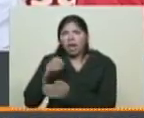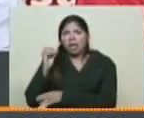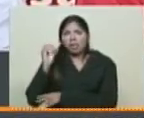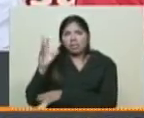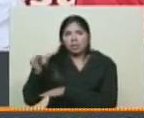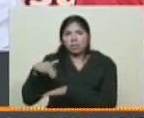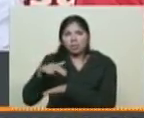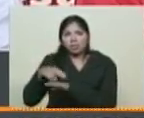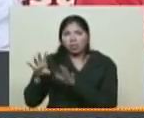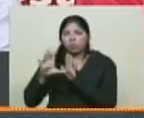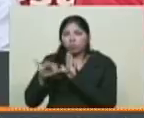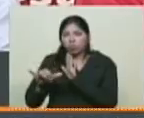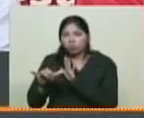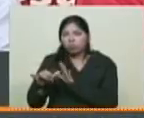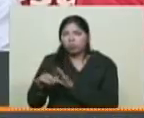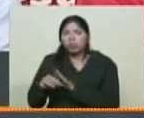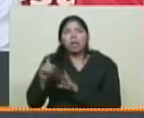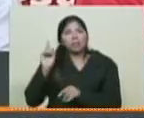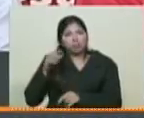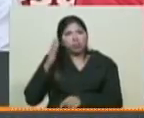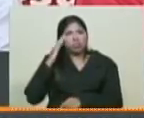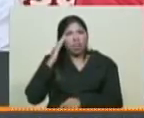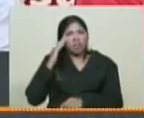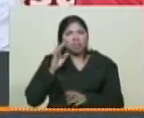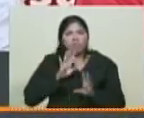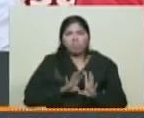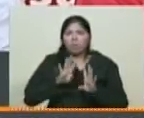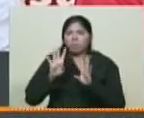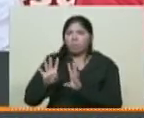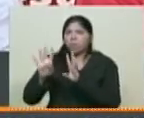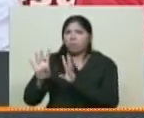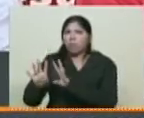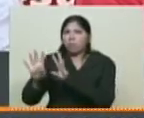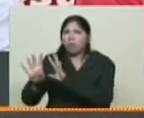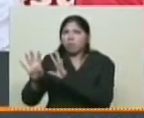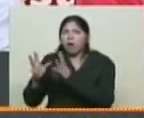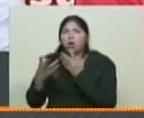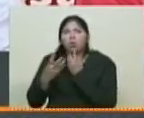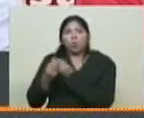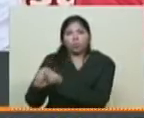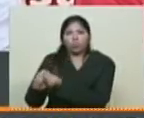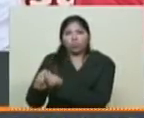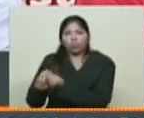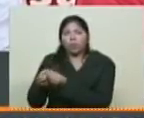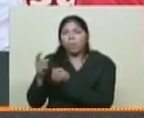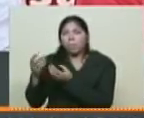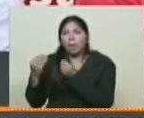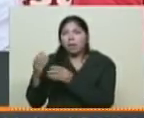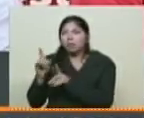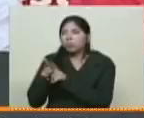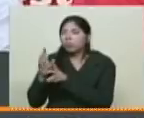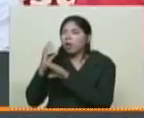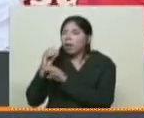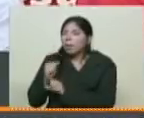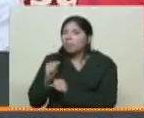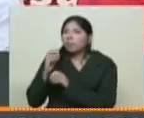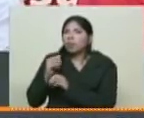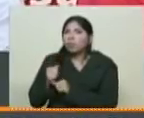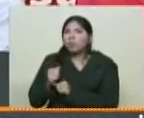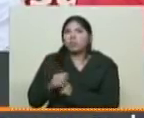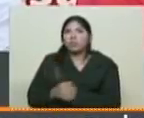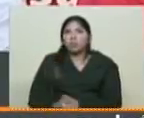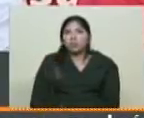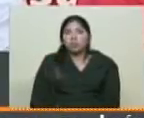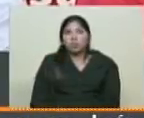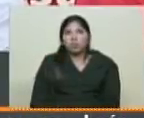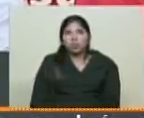ir a todo el pueblo de Venezuela, todos los que esperanzados estamos en que sigamos ese camino que nos dio en el 2017